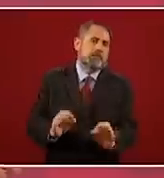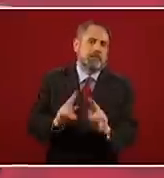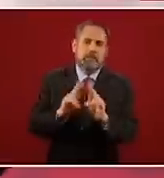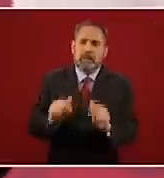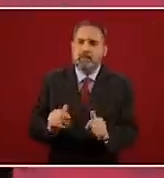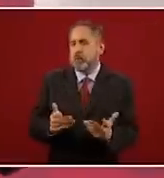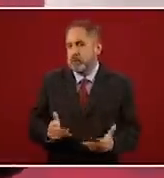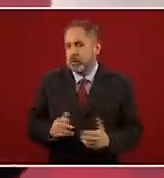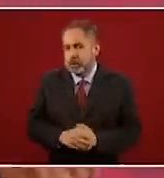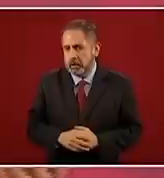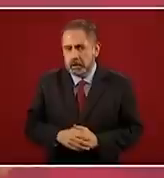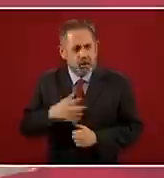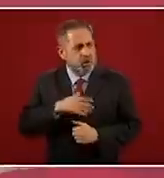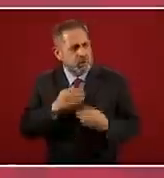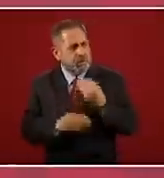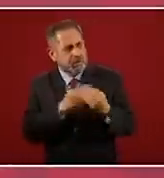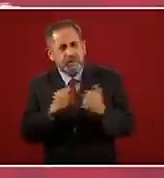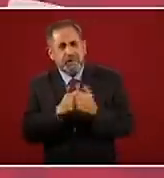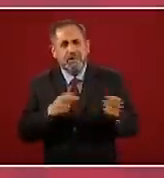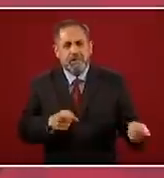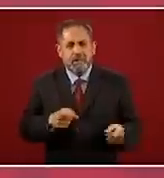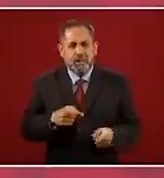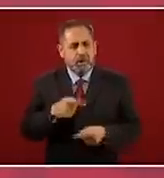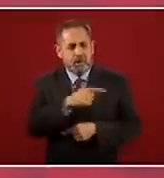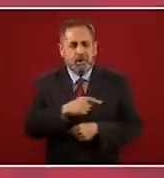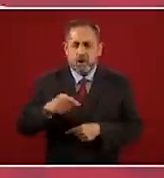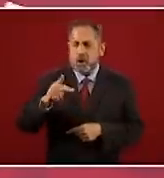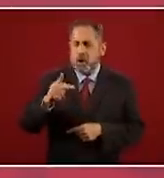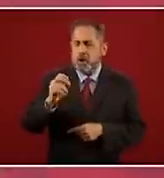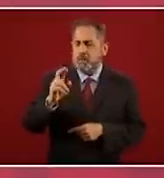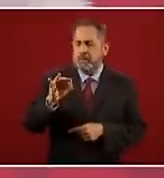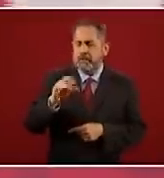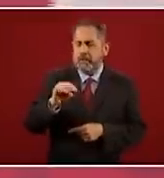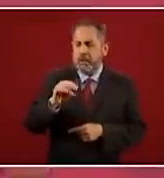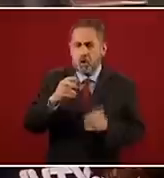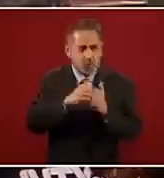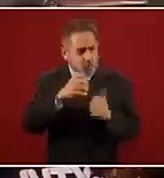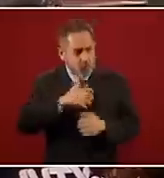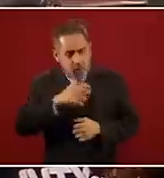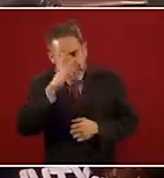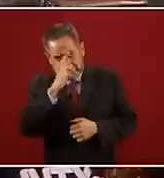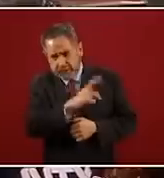Además, ¿qué me voy a pelear con el licenciado Muñoz Ledo? Lo respeto.